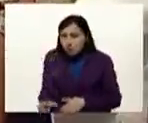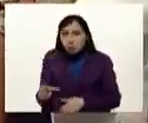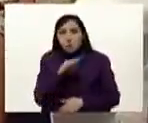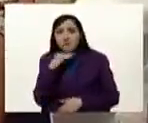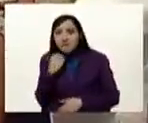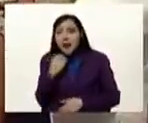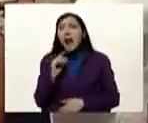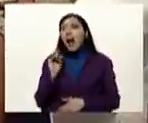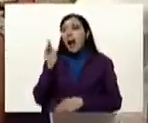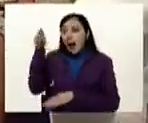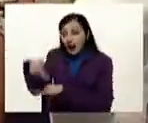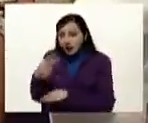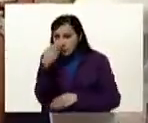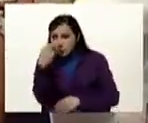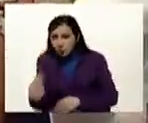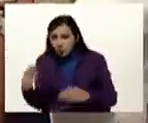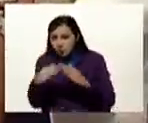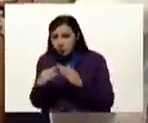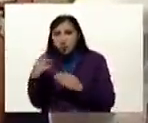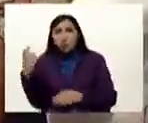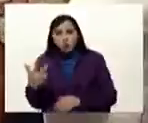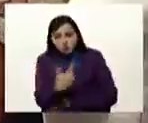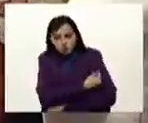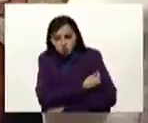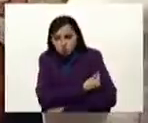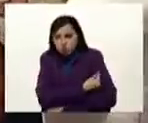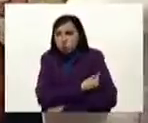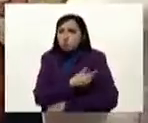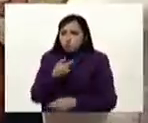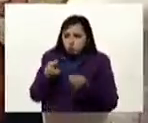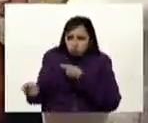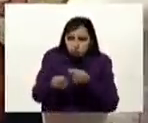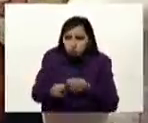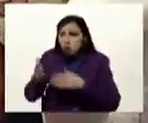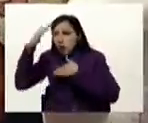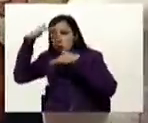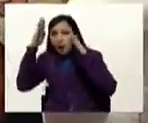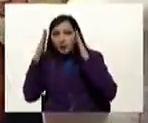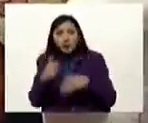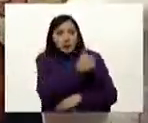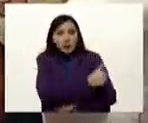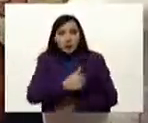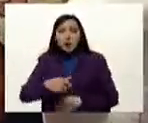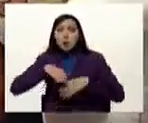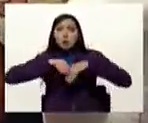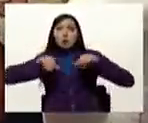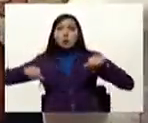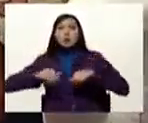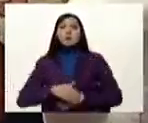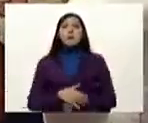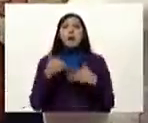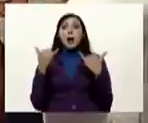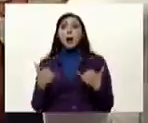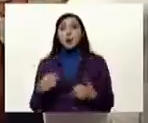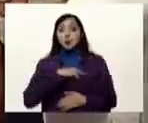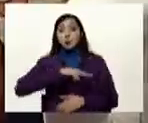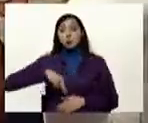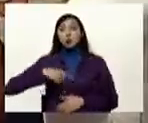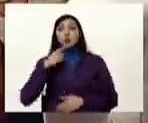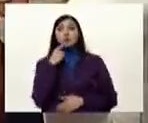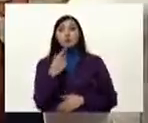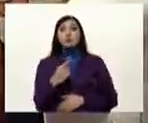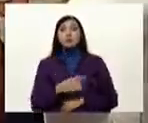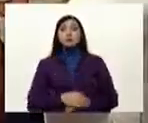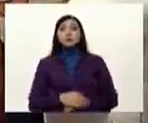con nuestra gente, a buscar la manera de ir revisando cada uno de los territorios. Ahora mismo nosotros pudiéramos decir que